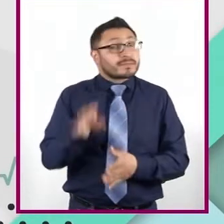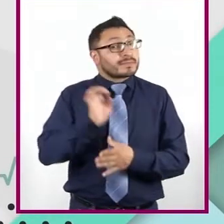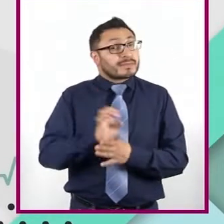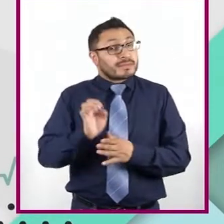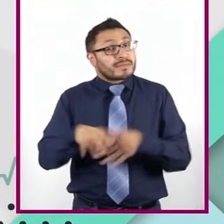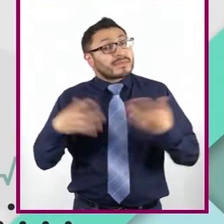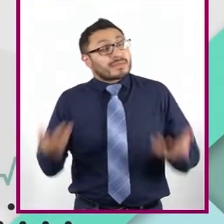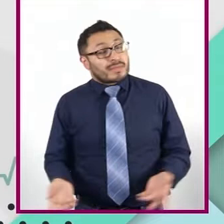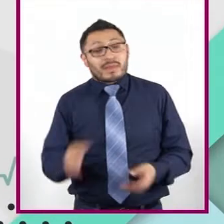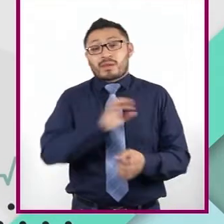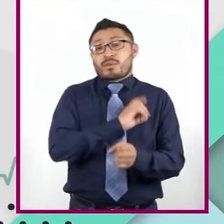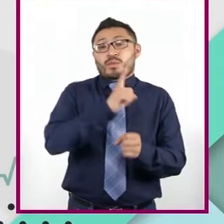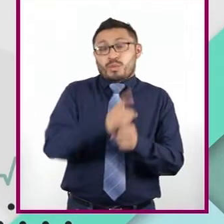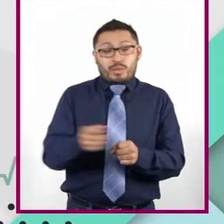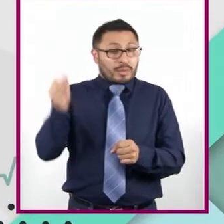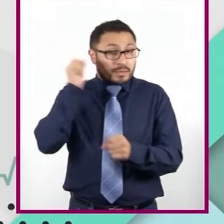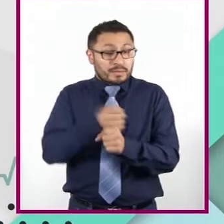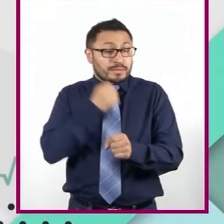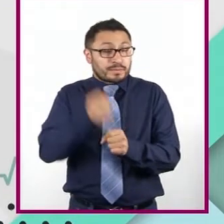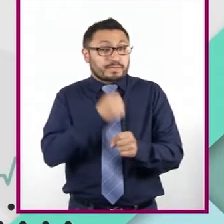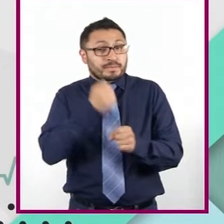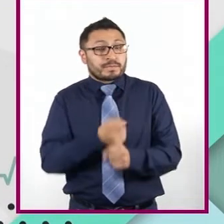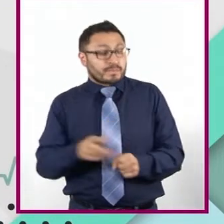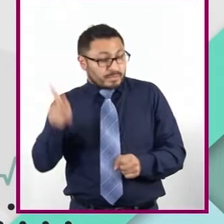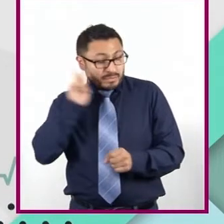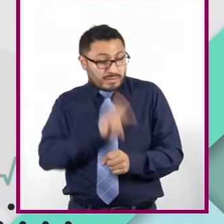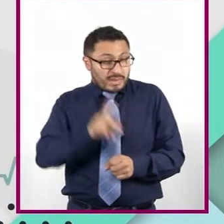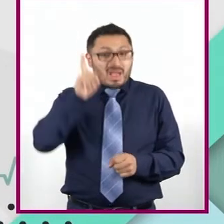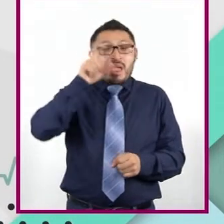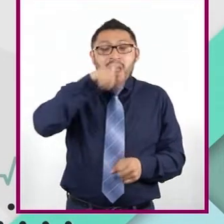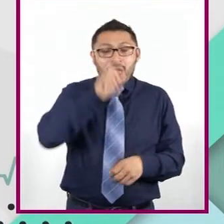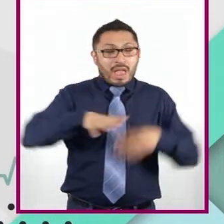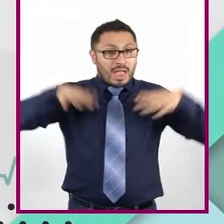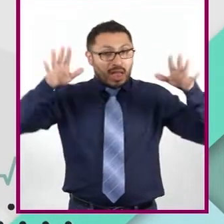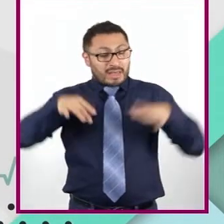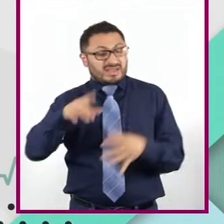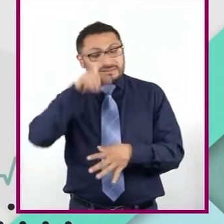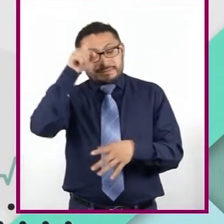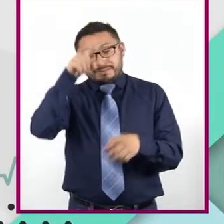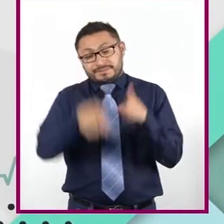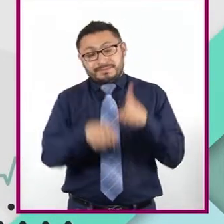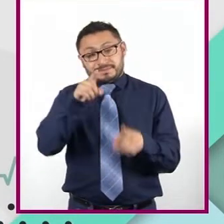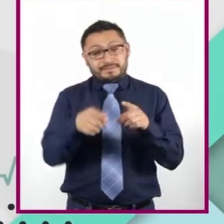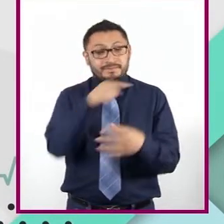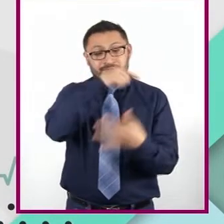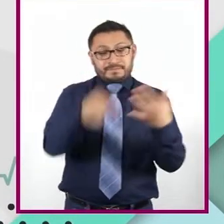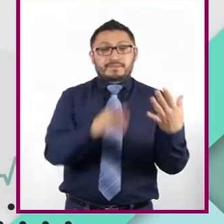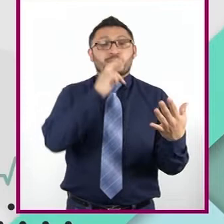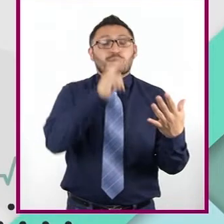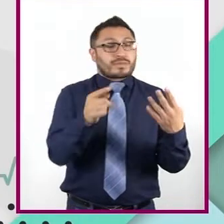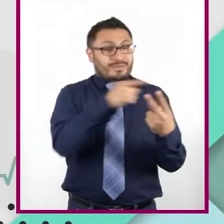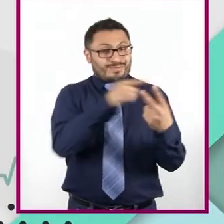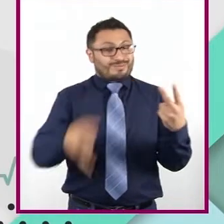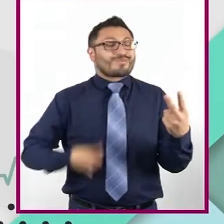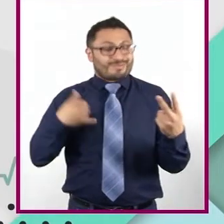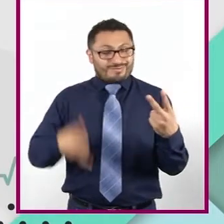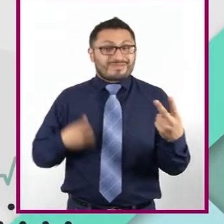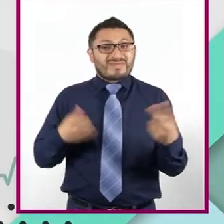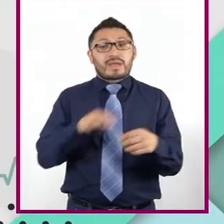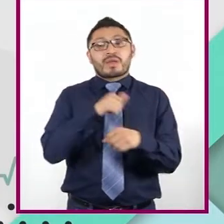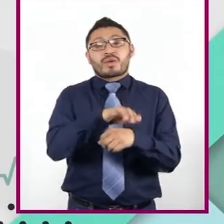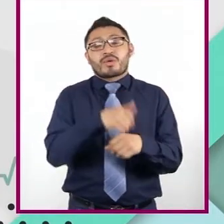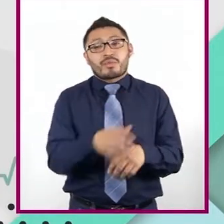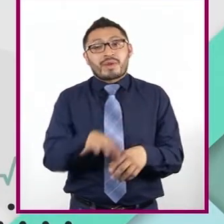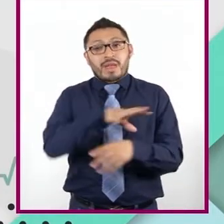Entonces, la probabilidad frecuencial de obtener águila, de acuerdo con los resultados de Cecilia y Santiago, es el número